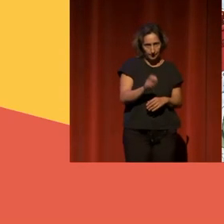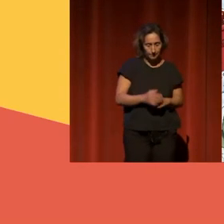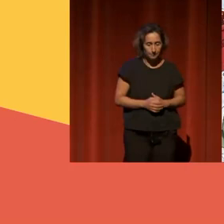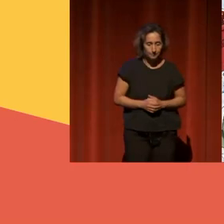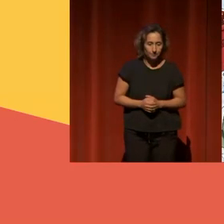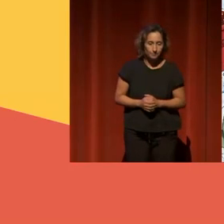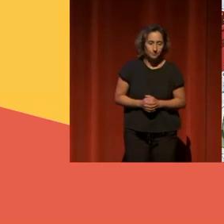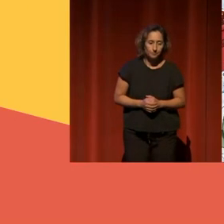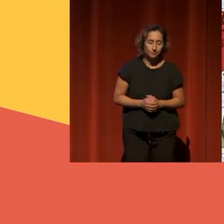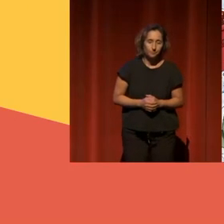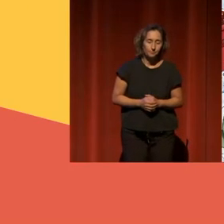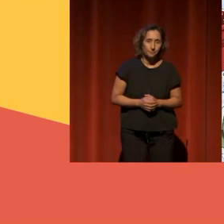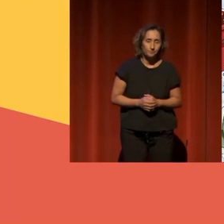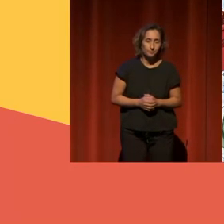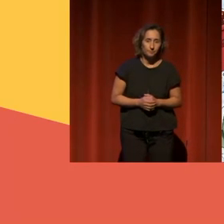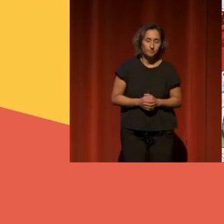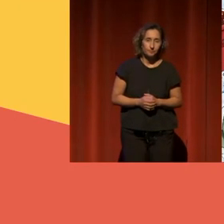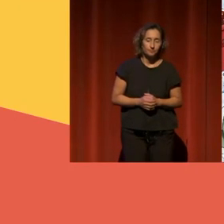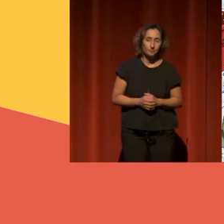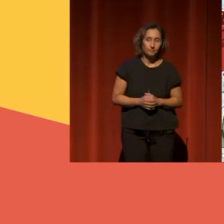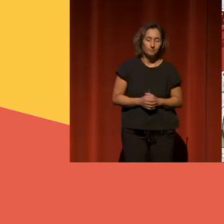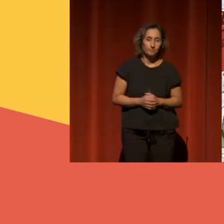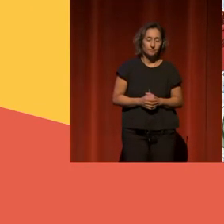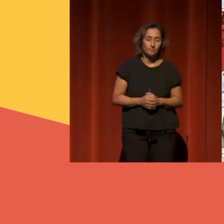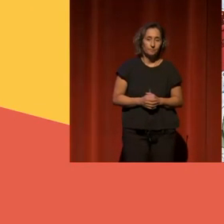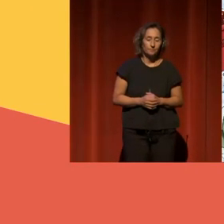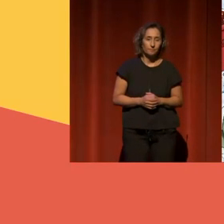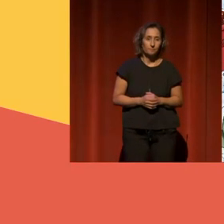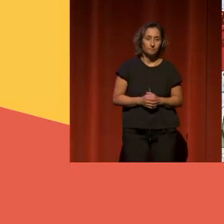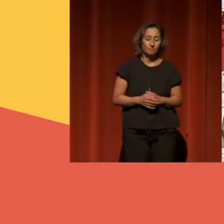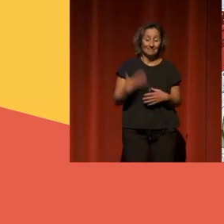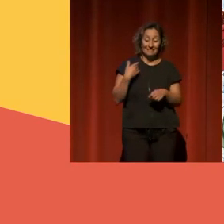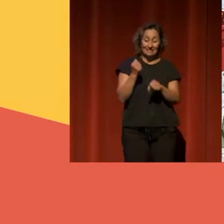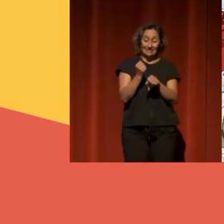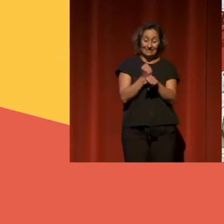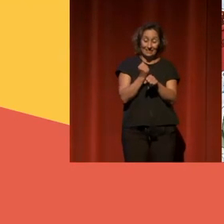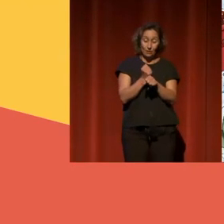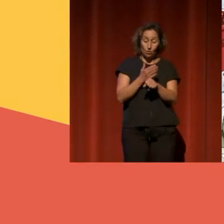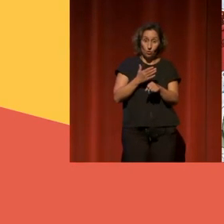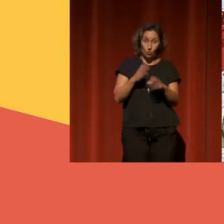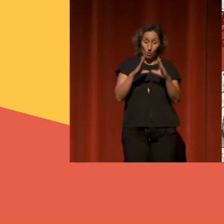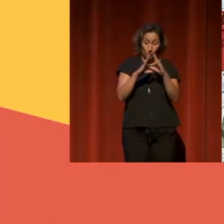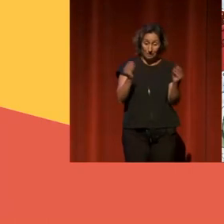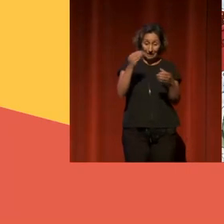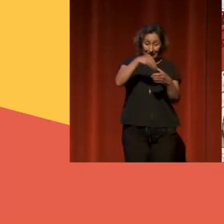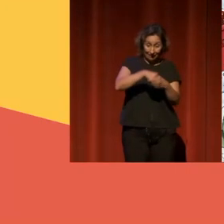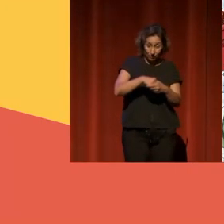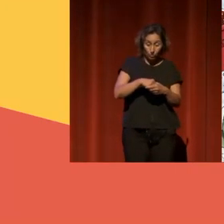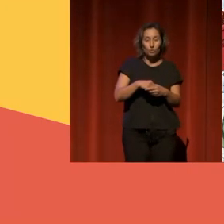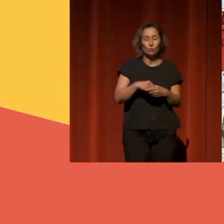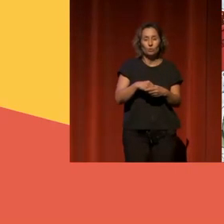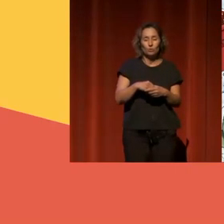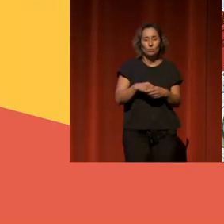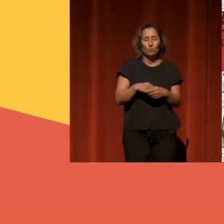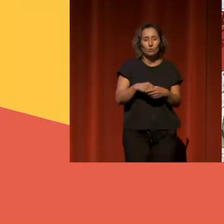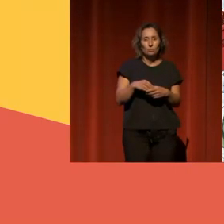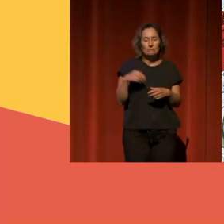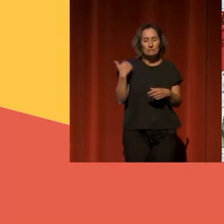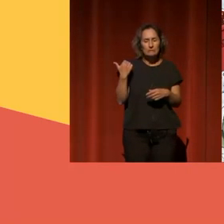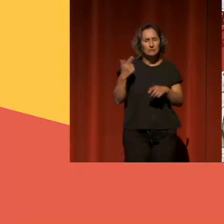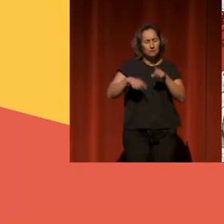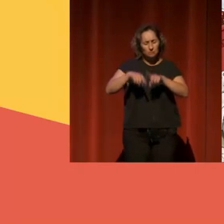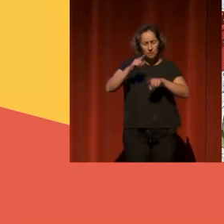pues gracias a mi actual trabajo en la universidad, empecé a sumergirme a investigar en este